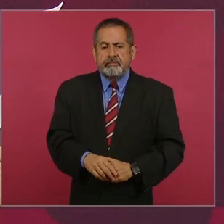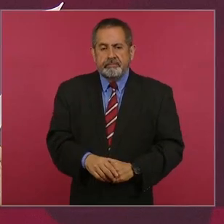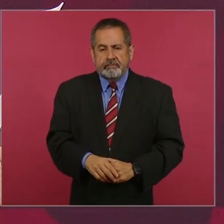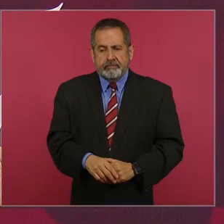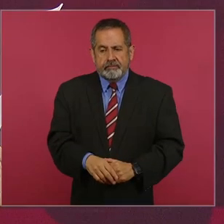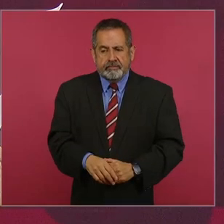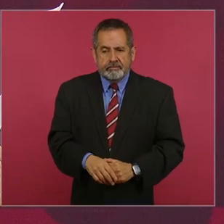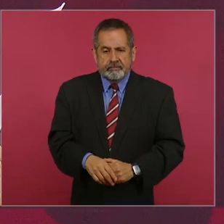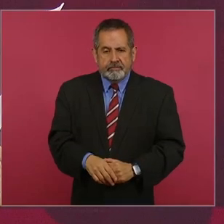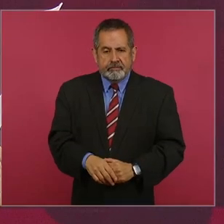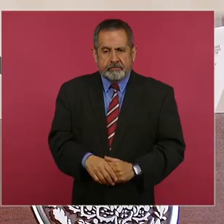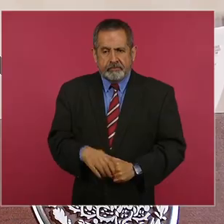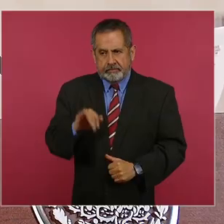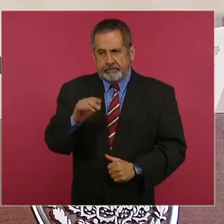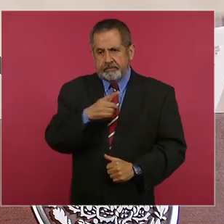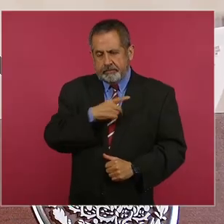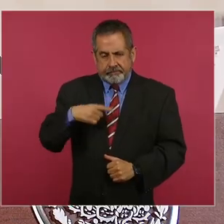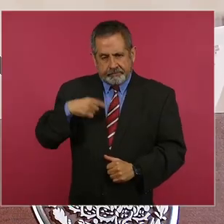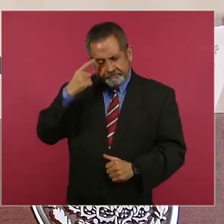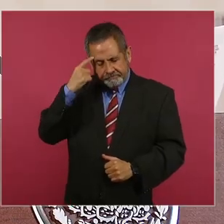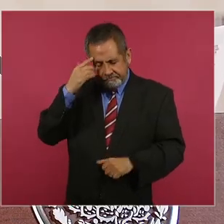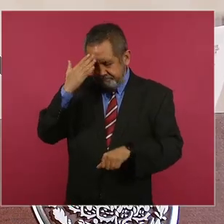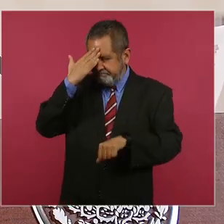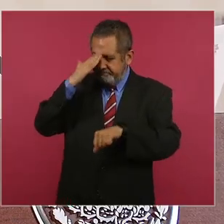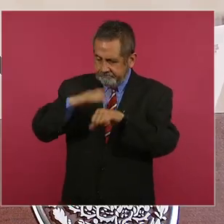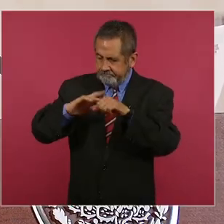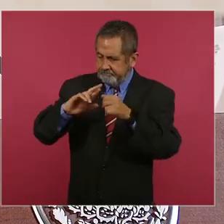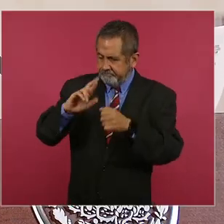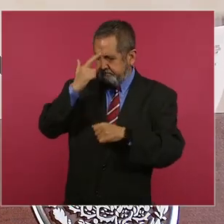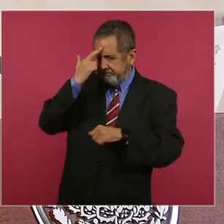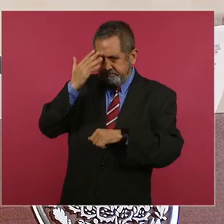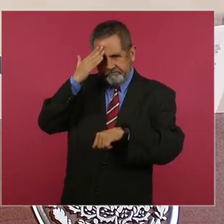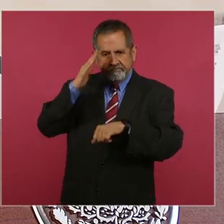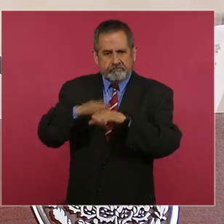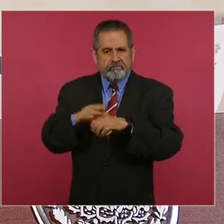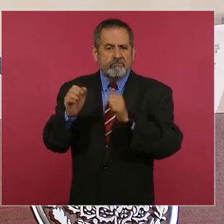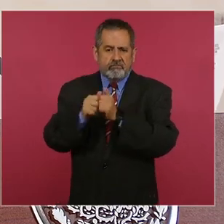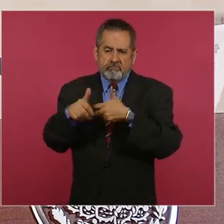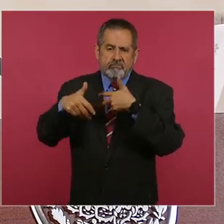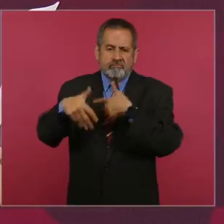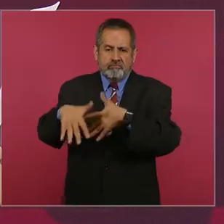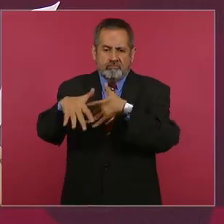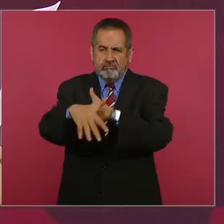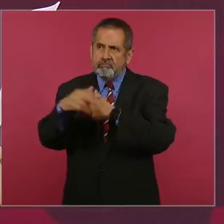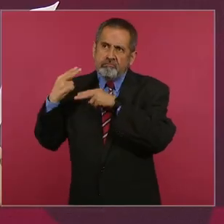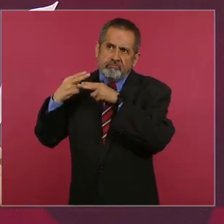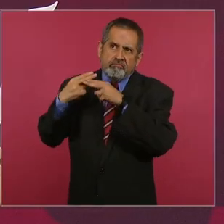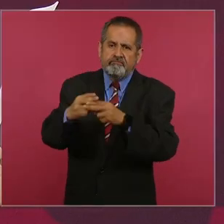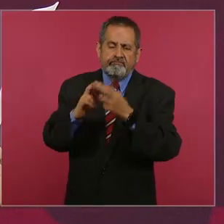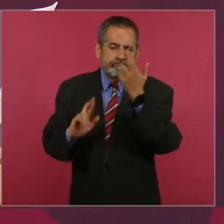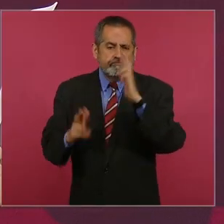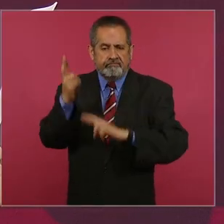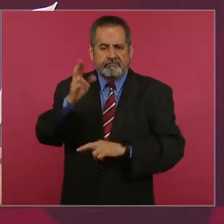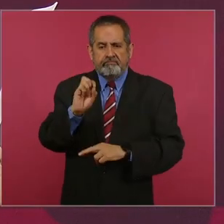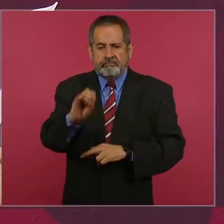entonces sí tenemos que conmemorar un aniversario más de la revolución